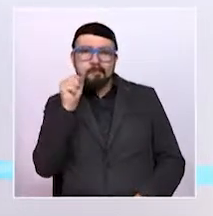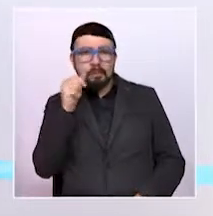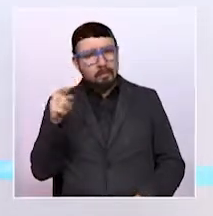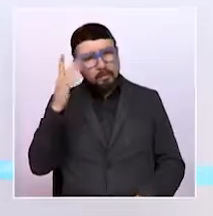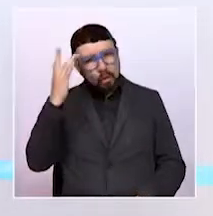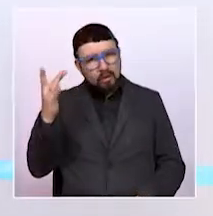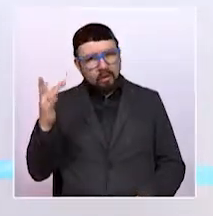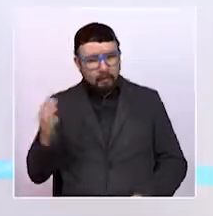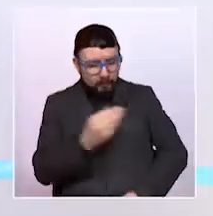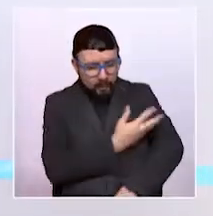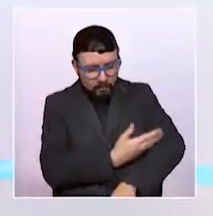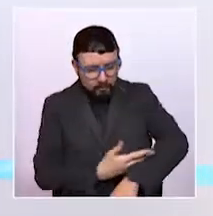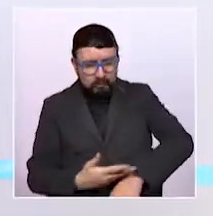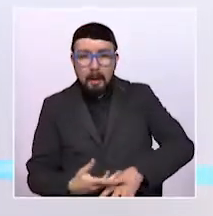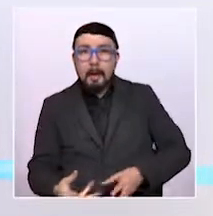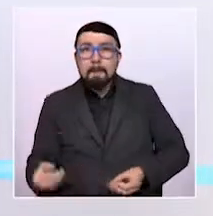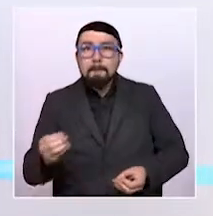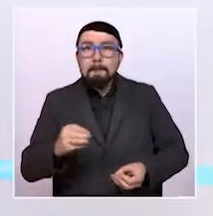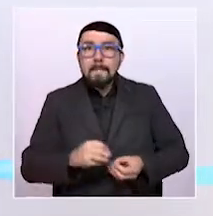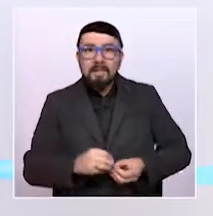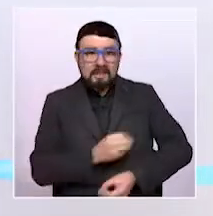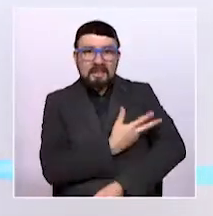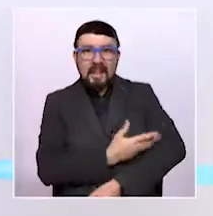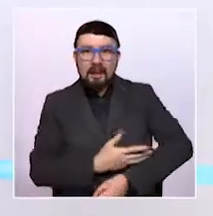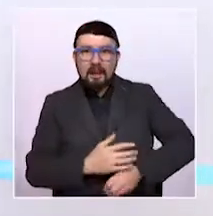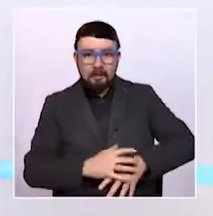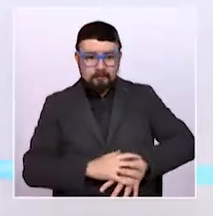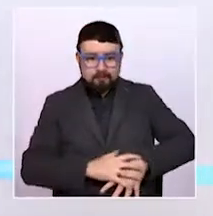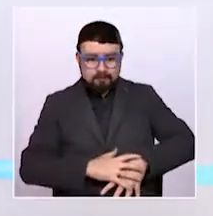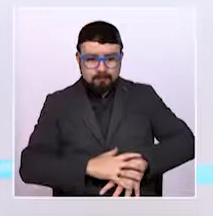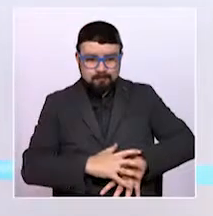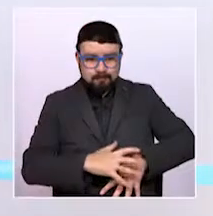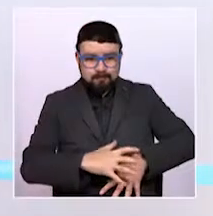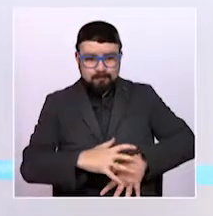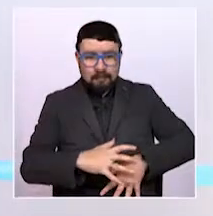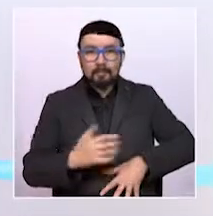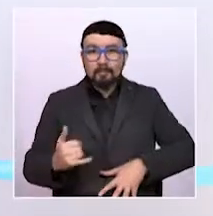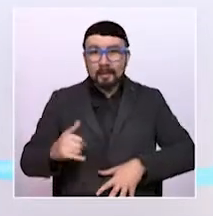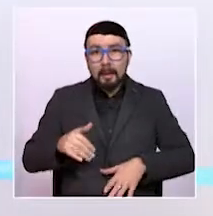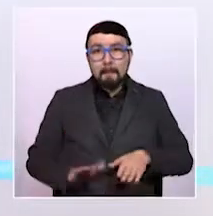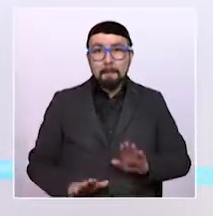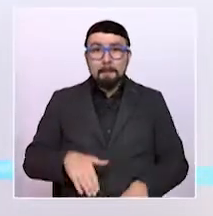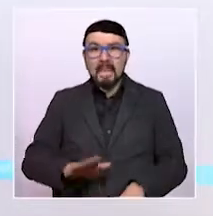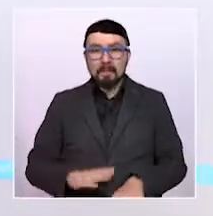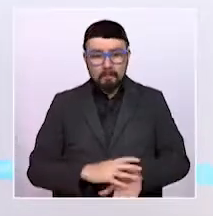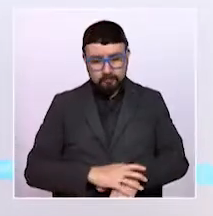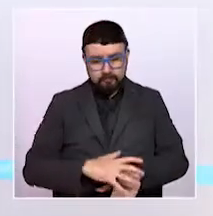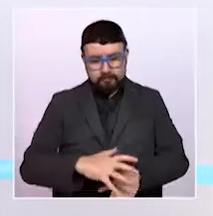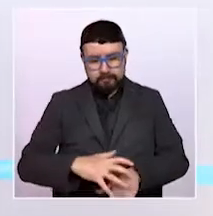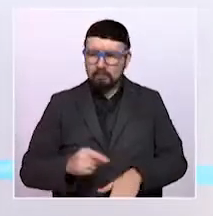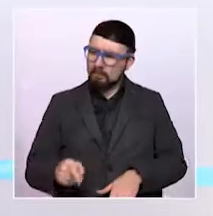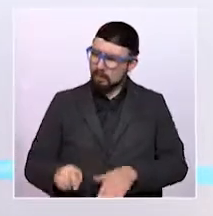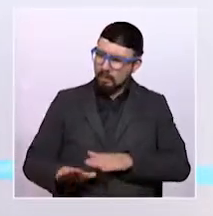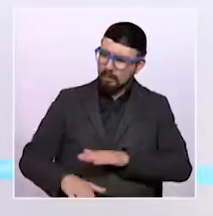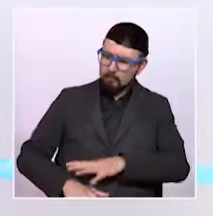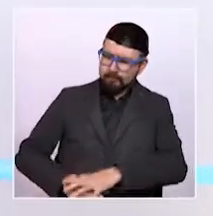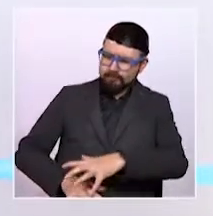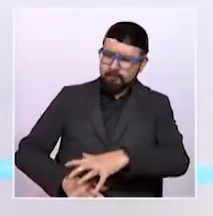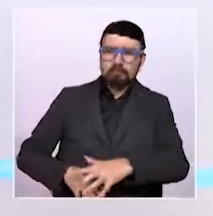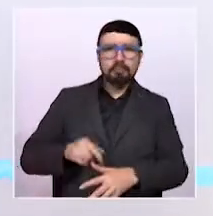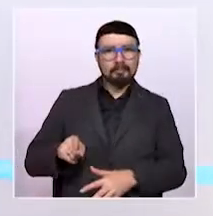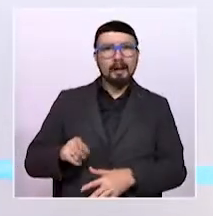recoger más sangre y digámoslo así a que esa sangre se quede en la parte de abajo y por eso sus pies normalmente son más hinchados